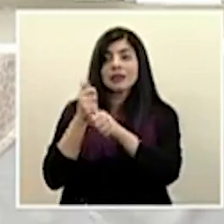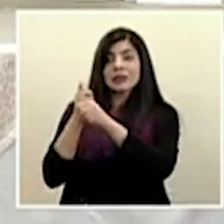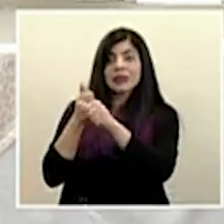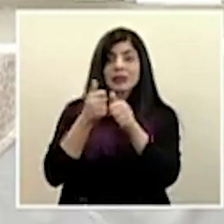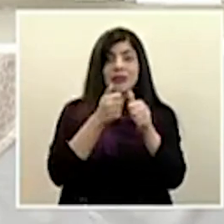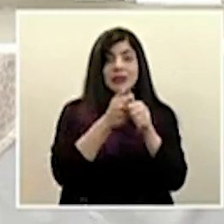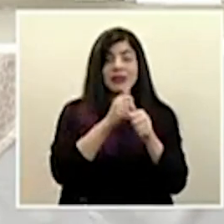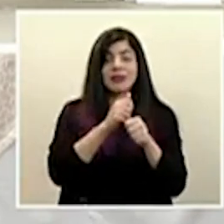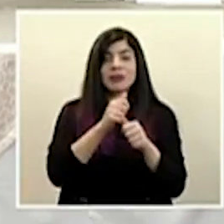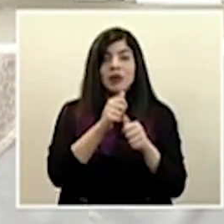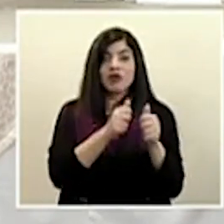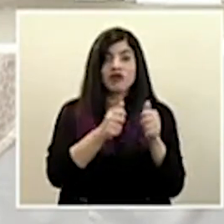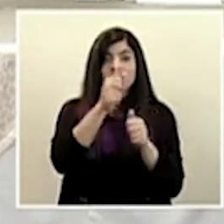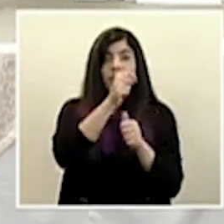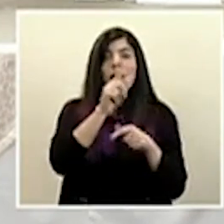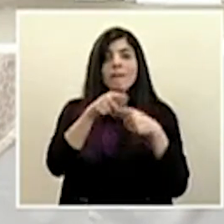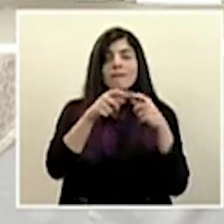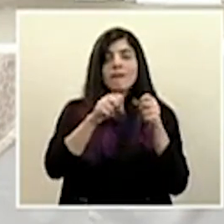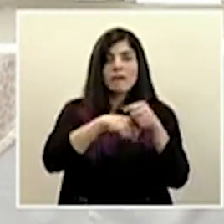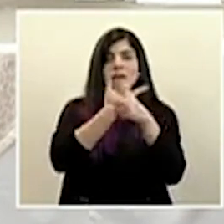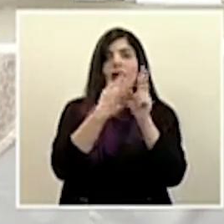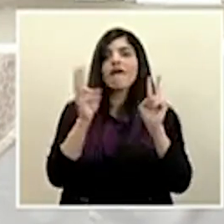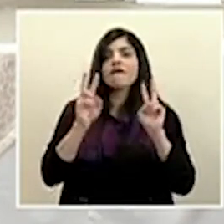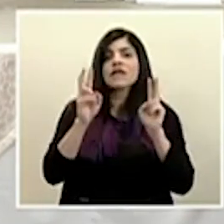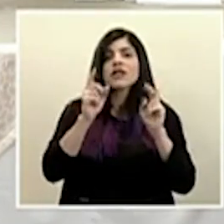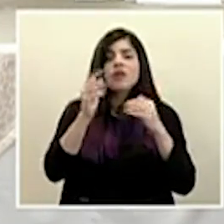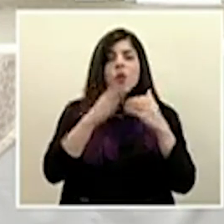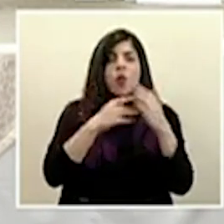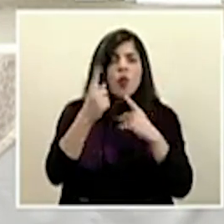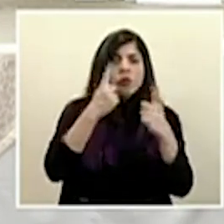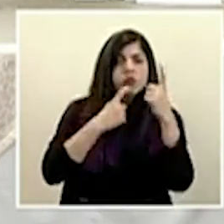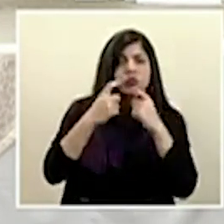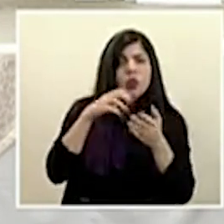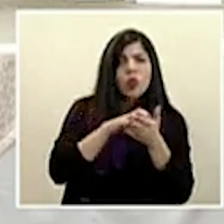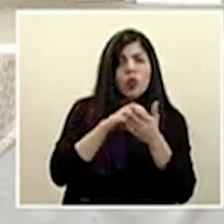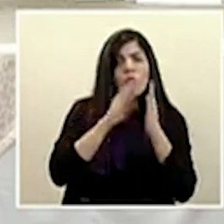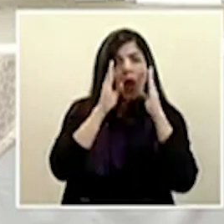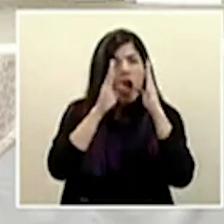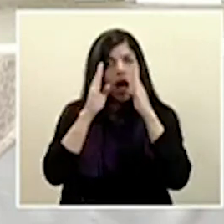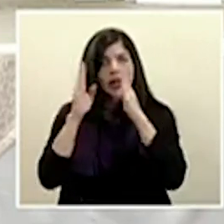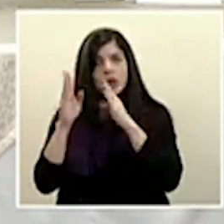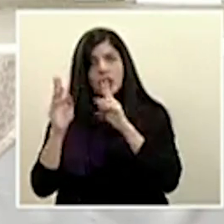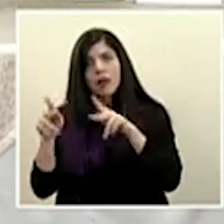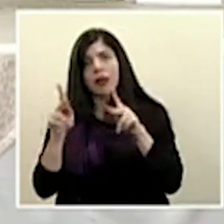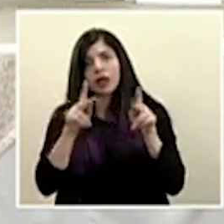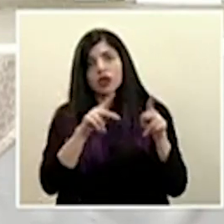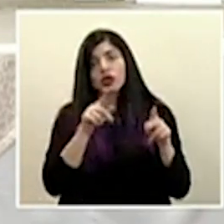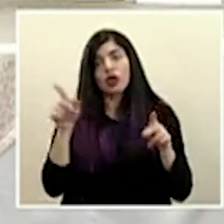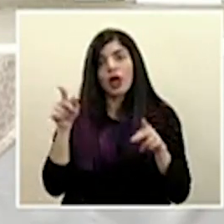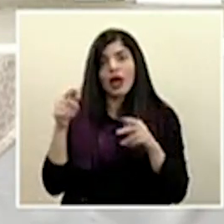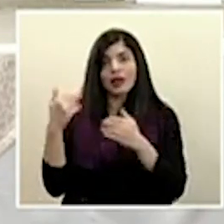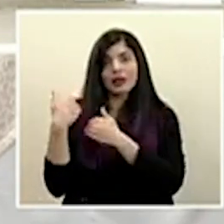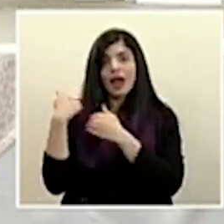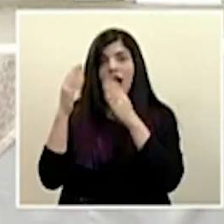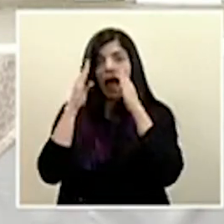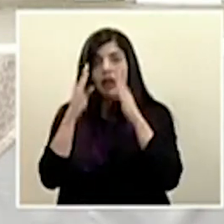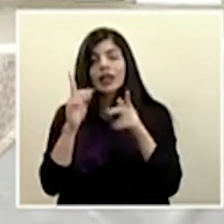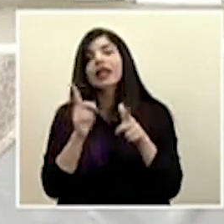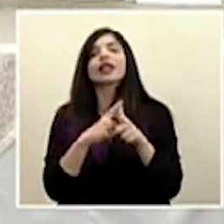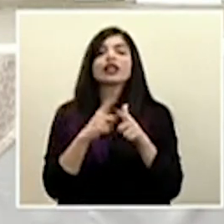hacer una transmisión en vivo para abordar las dudas de las poblaciones a los que ellos llegan. Así